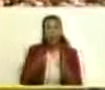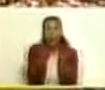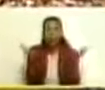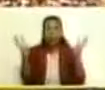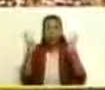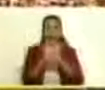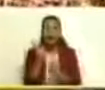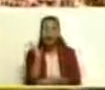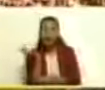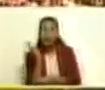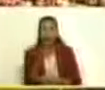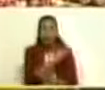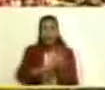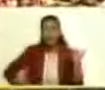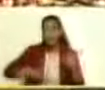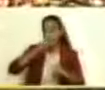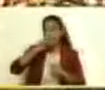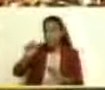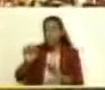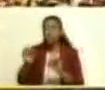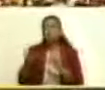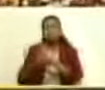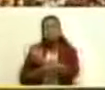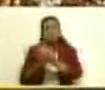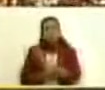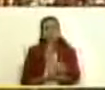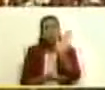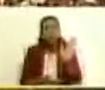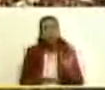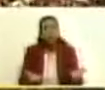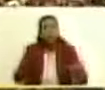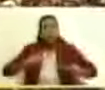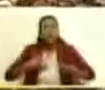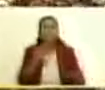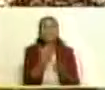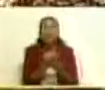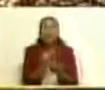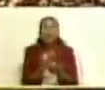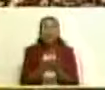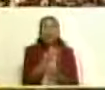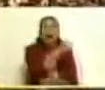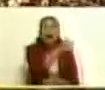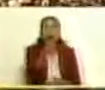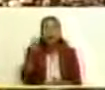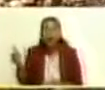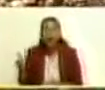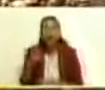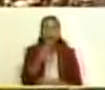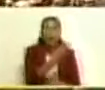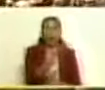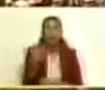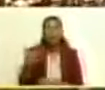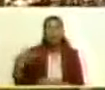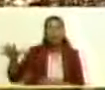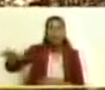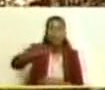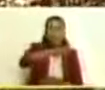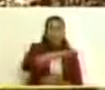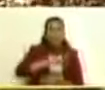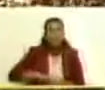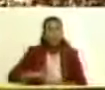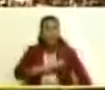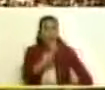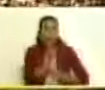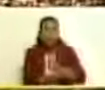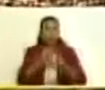este Congreso el jefe de Estado venezolano Nicolás Maduro obtiene las propuestas hechas desde todos los sectores productivos de la nación y el